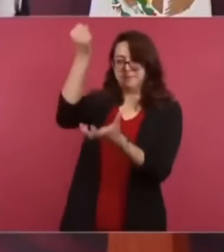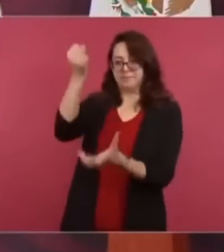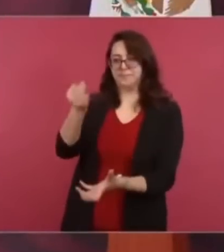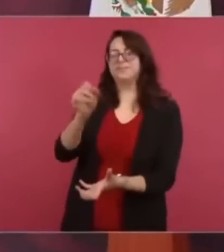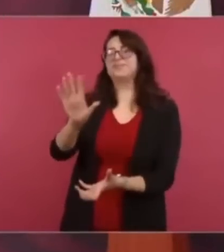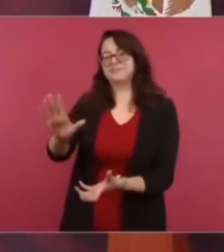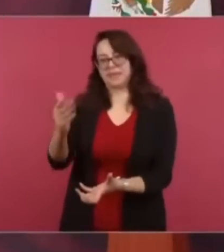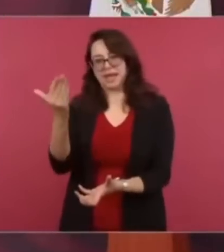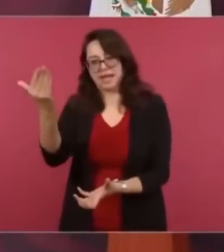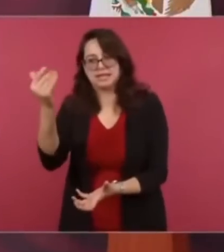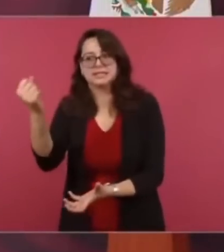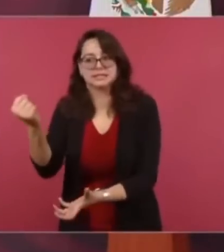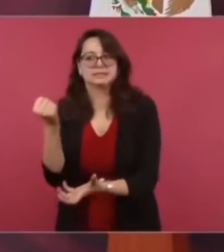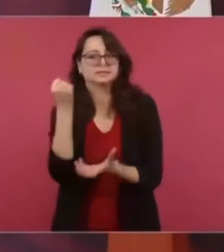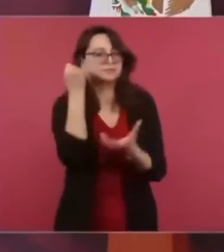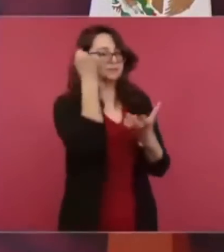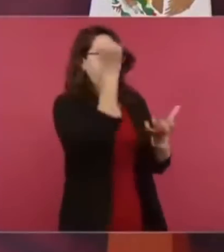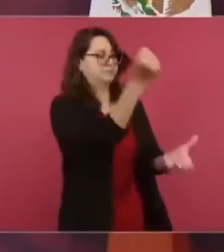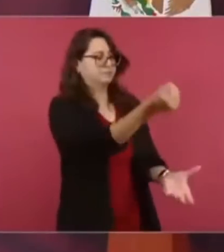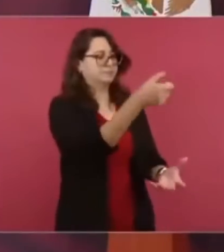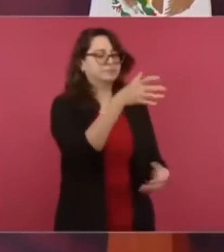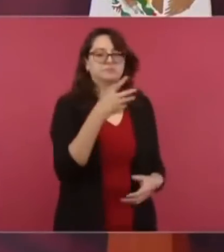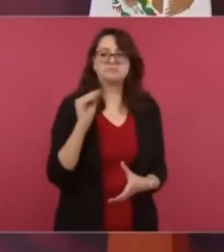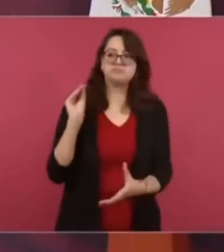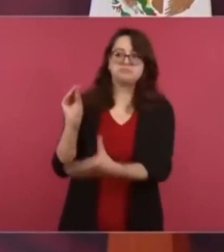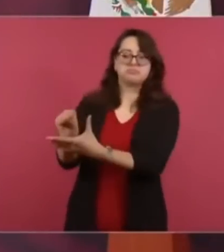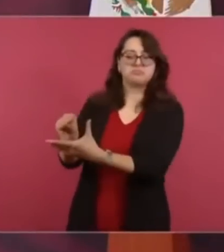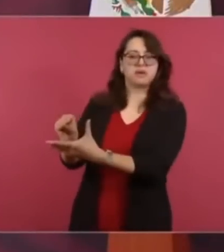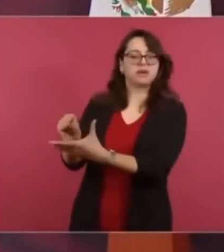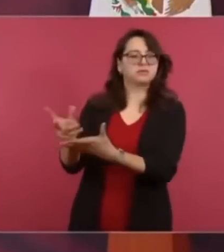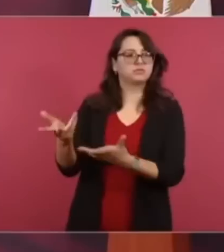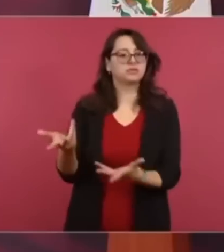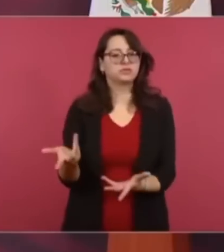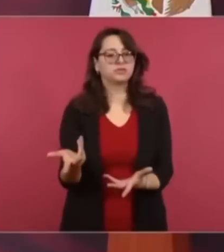beneficie más a una minoría.